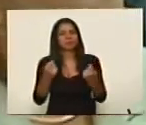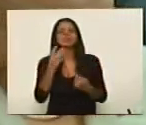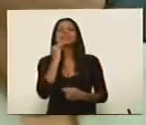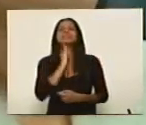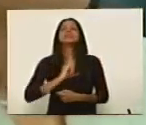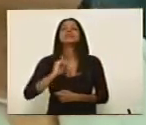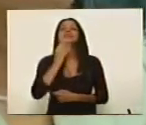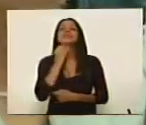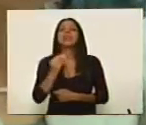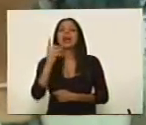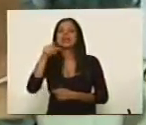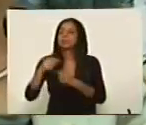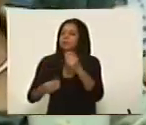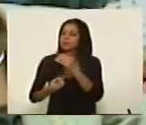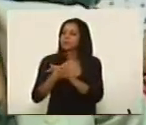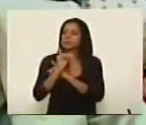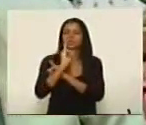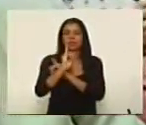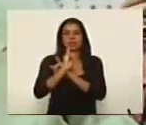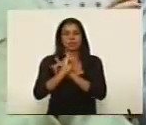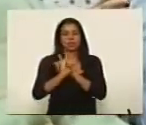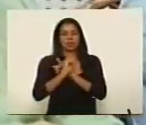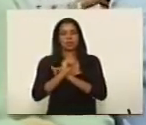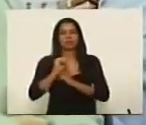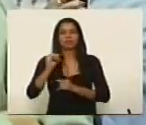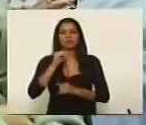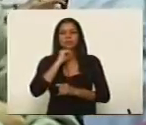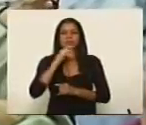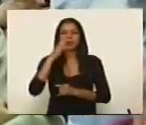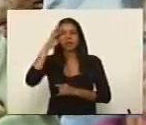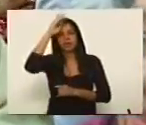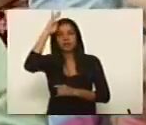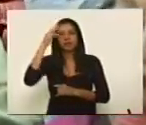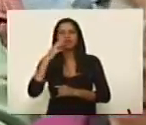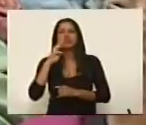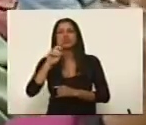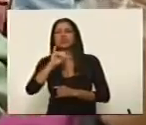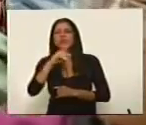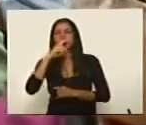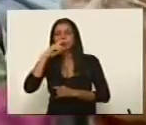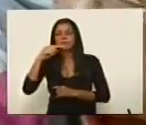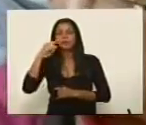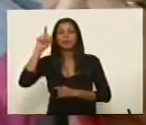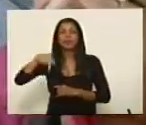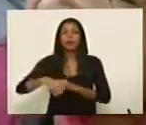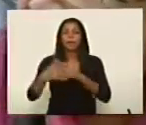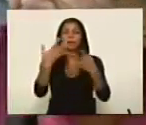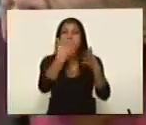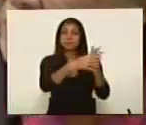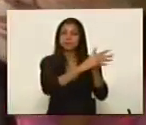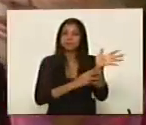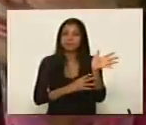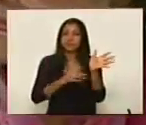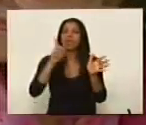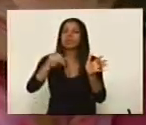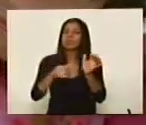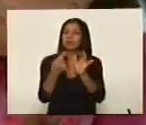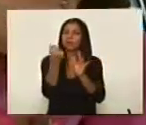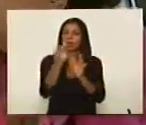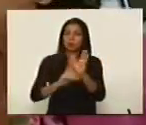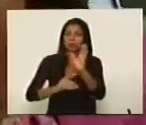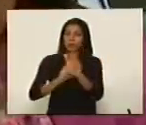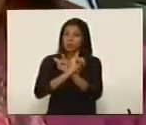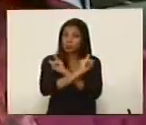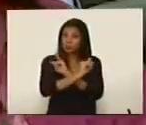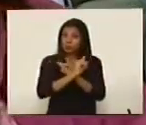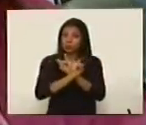lanzó su criptomoneda? 9 días después, Rusia lanza su criptomoneda. 11 días después, Inglaterra lanzó su criptomoneda. 14 días después,